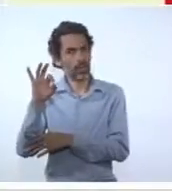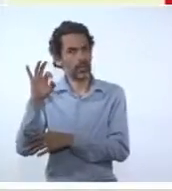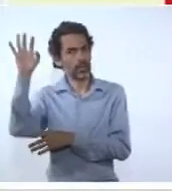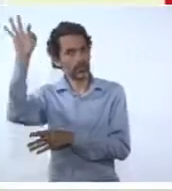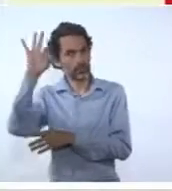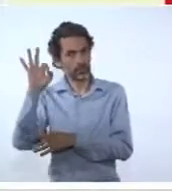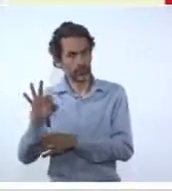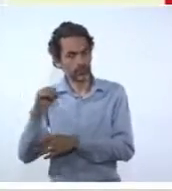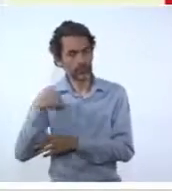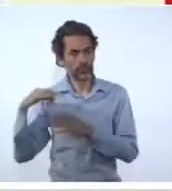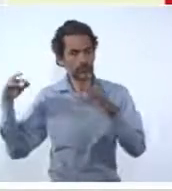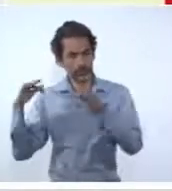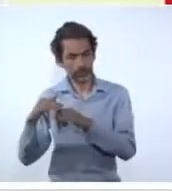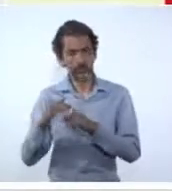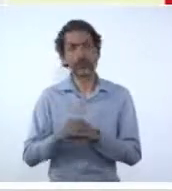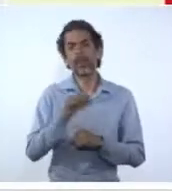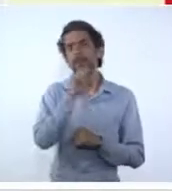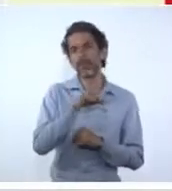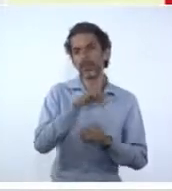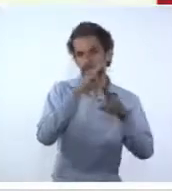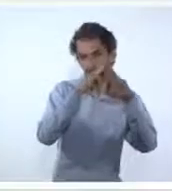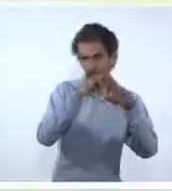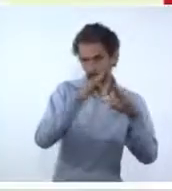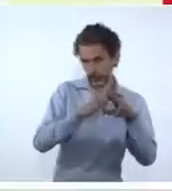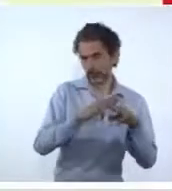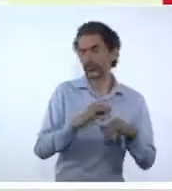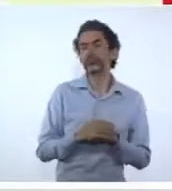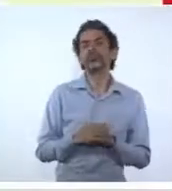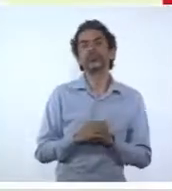Una cifra similar la tiene Metrobús.